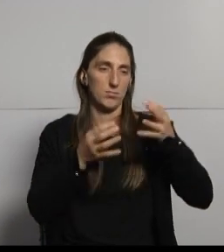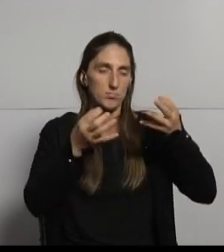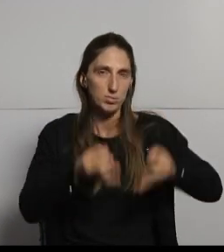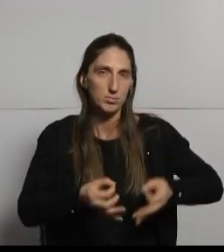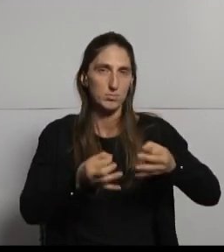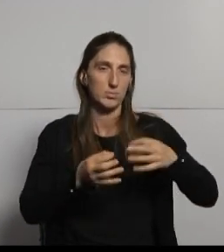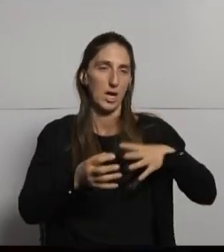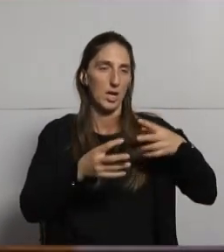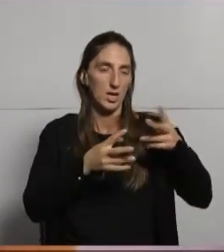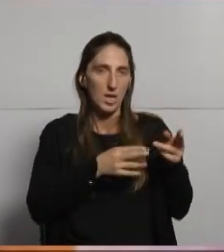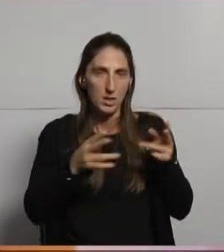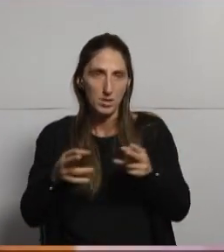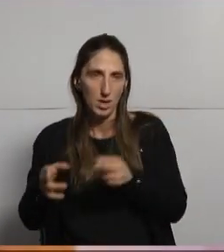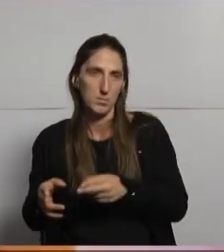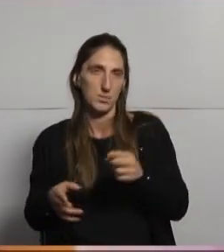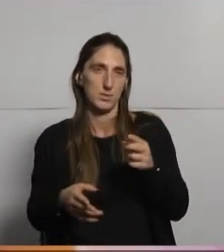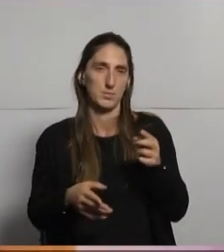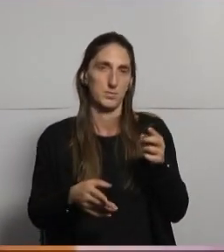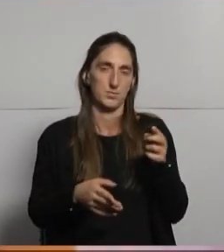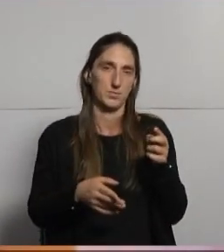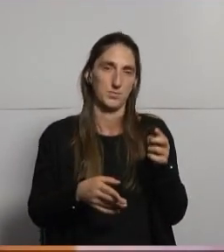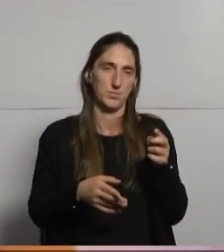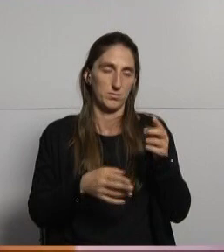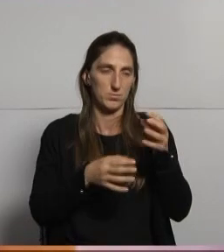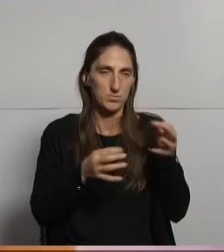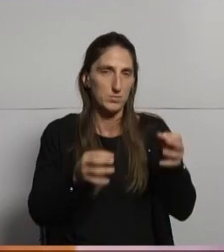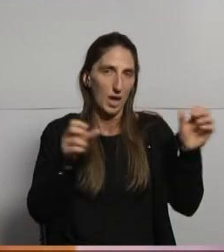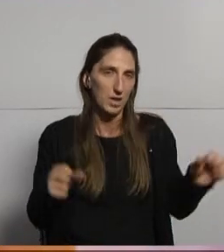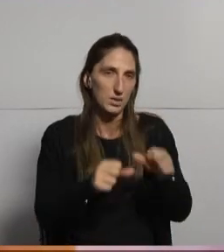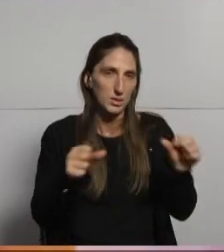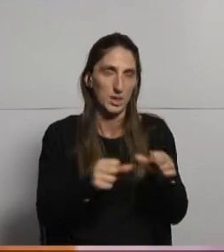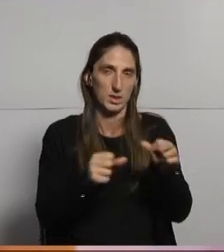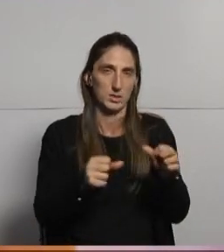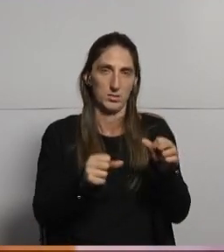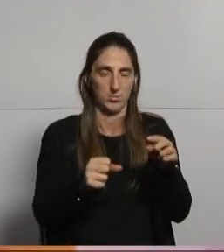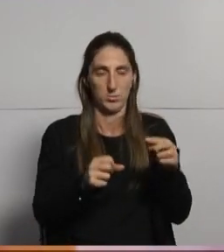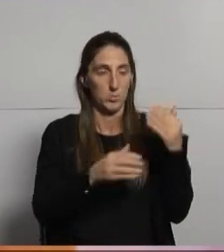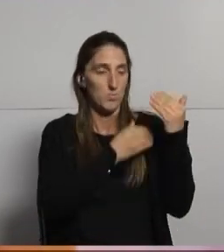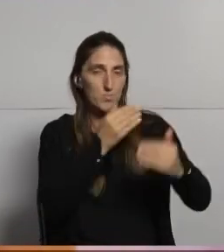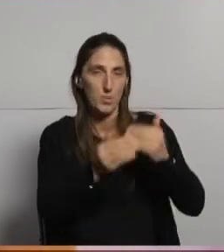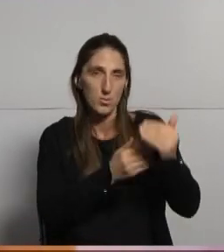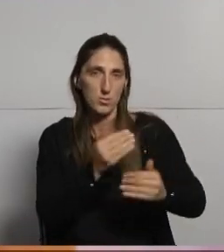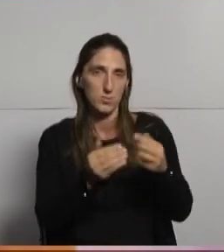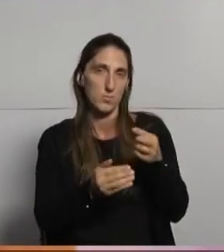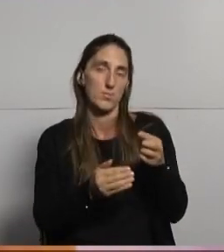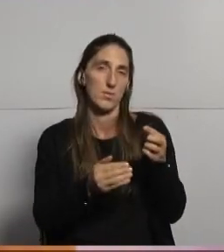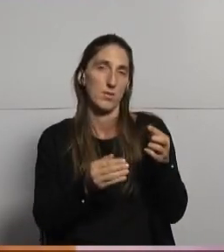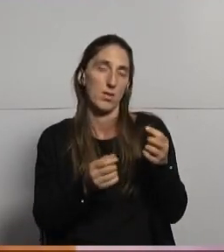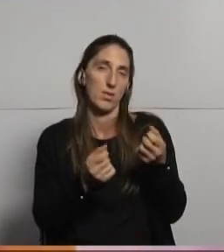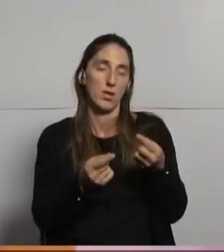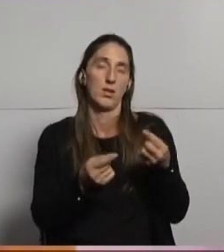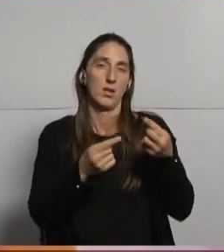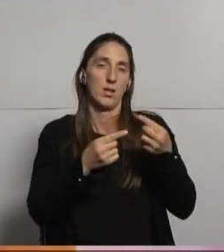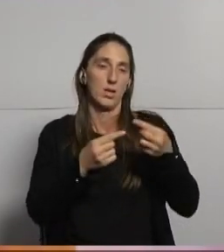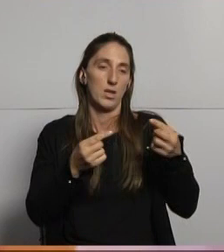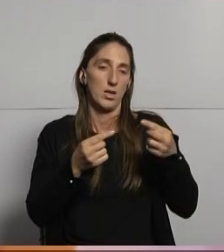generan etapas, hitos, entregables concretos, actividades, y esos procesos de alguna manera van generando